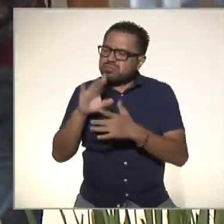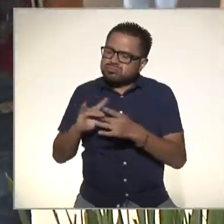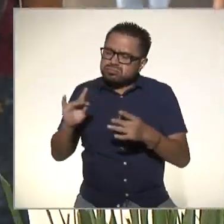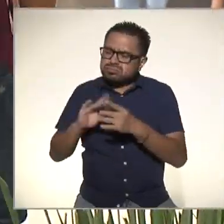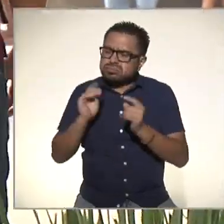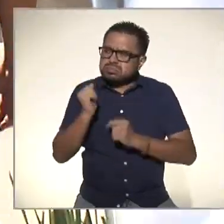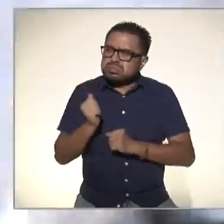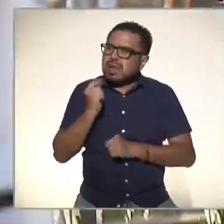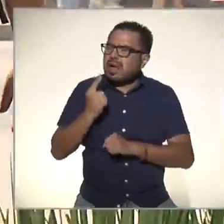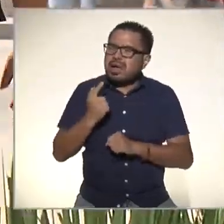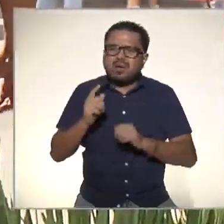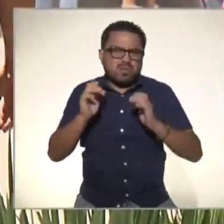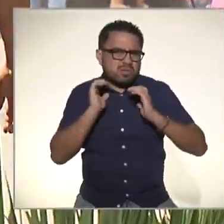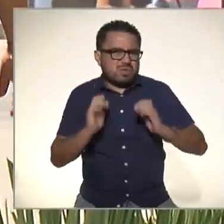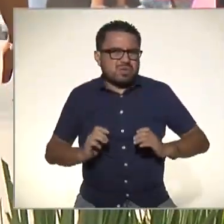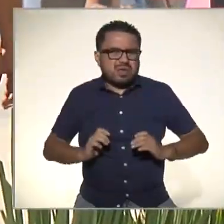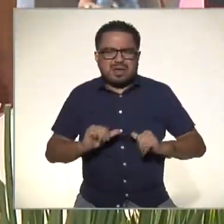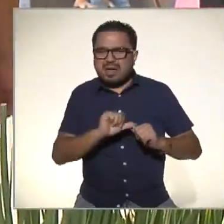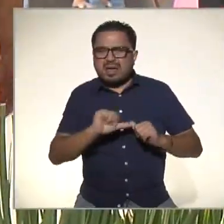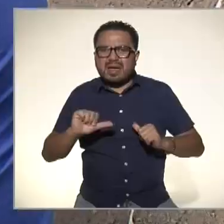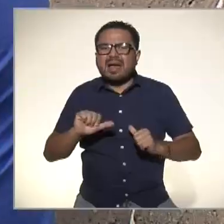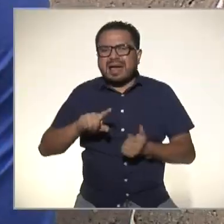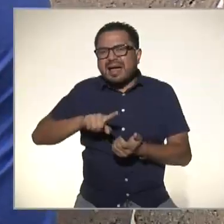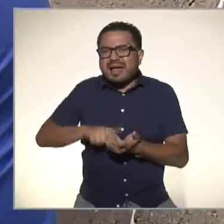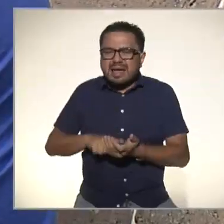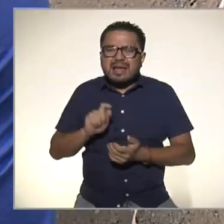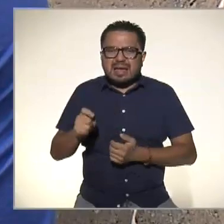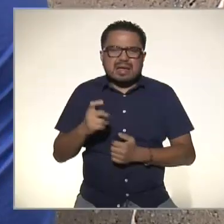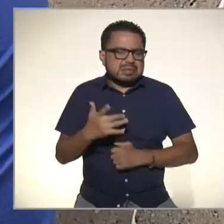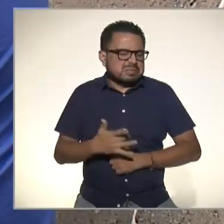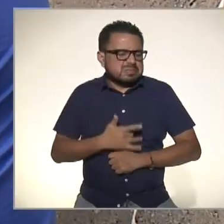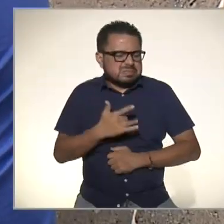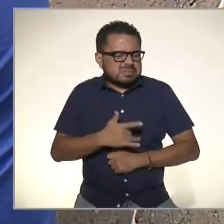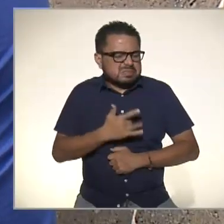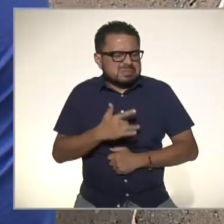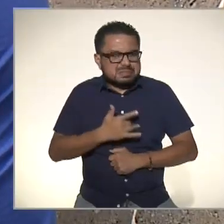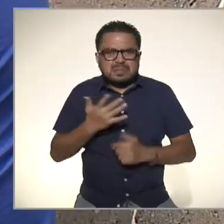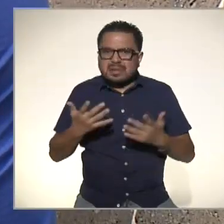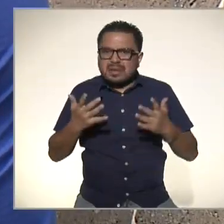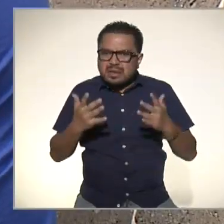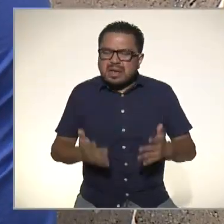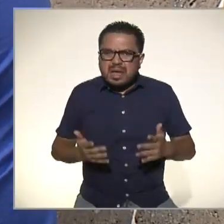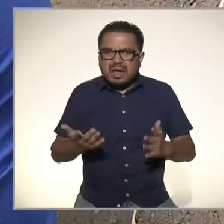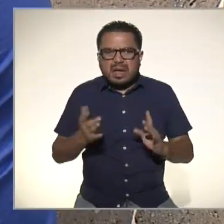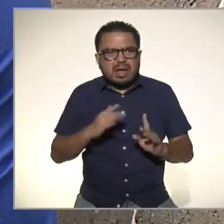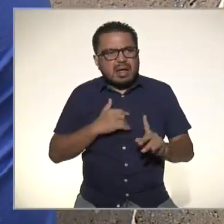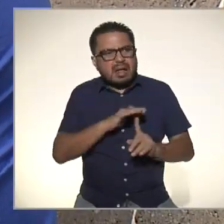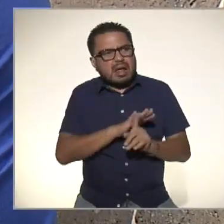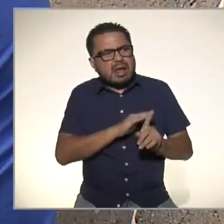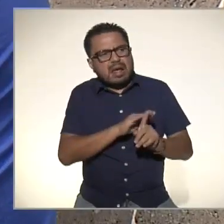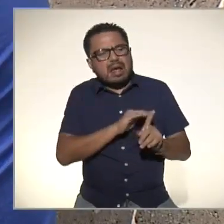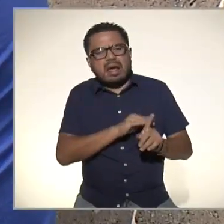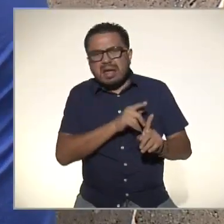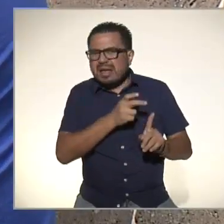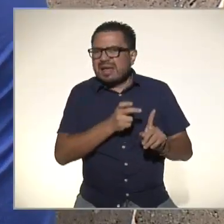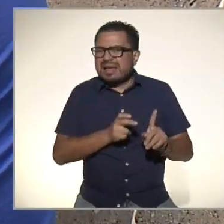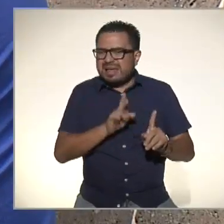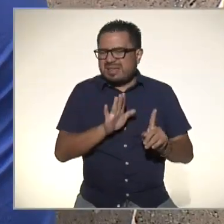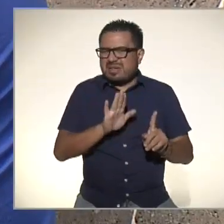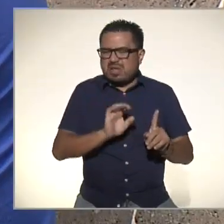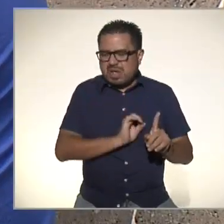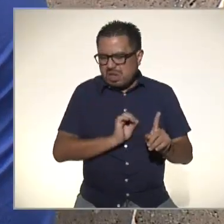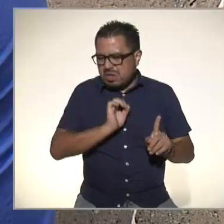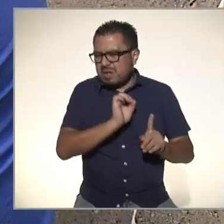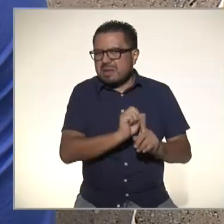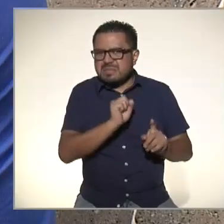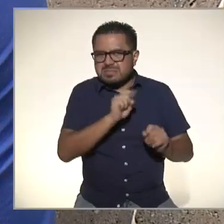nuestro cuerpo, específicamente nuestros órganos sexuales, pareciera que ya le estamos tirando la onda, ¿no? En este pensamiento homofóbico que